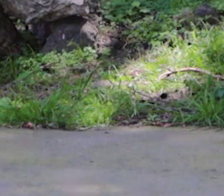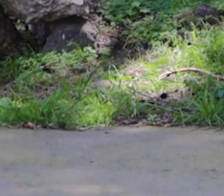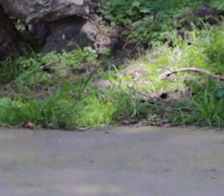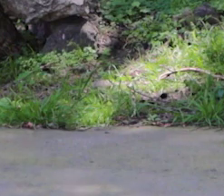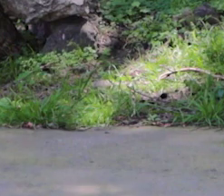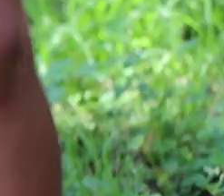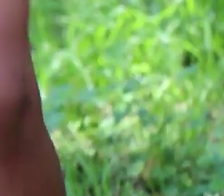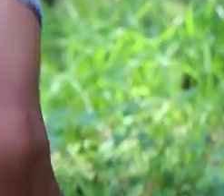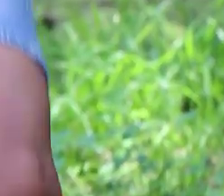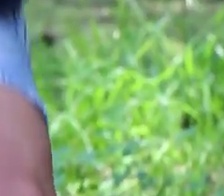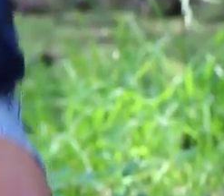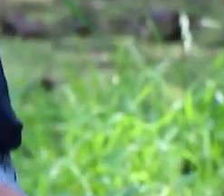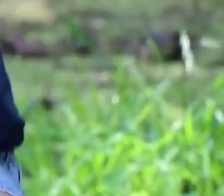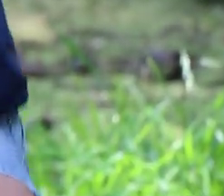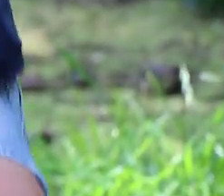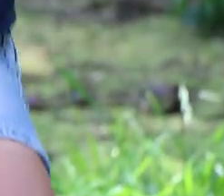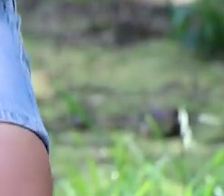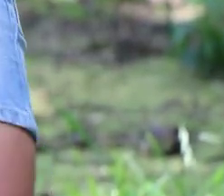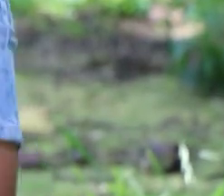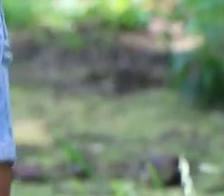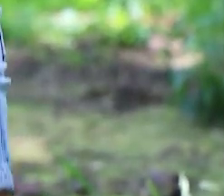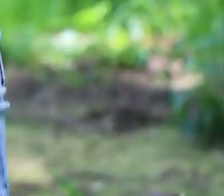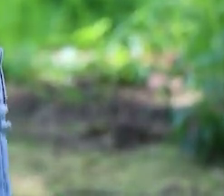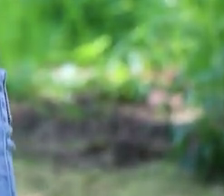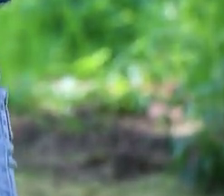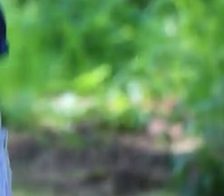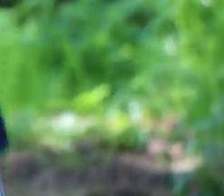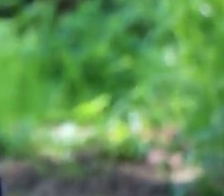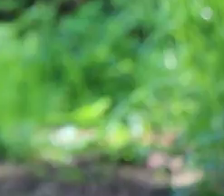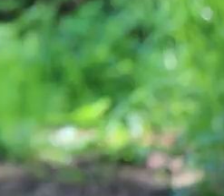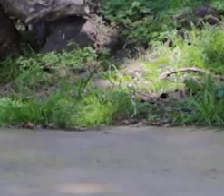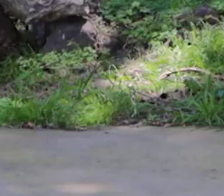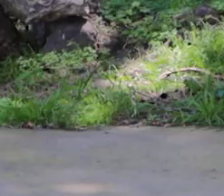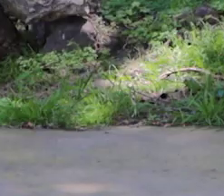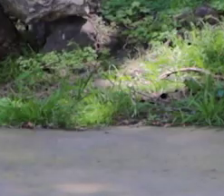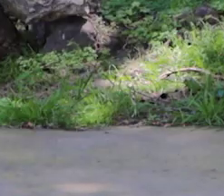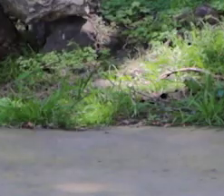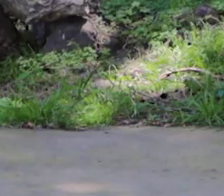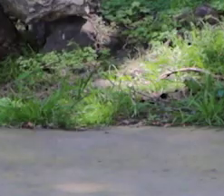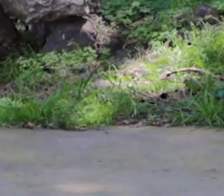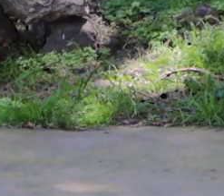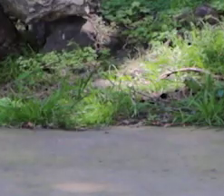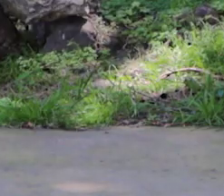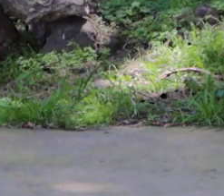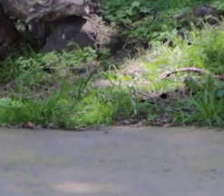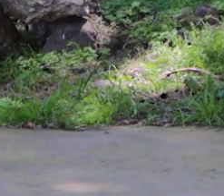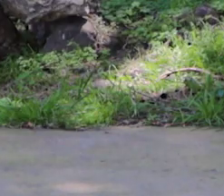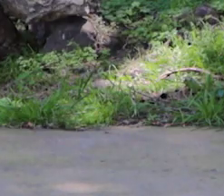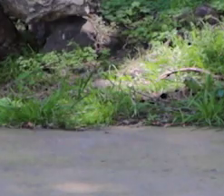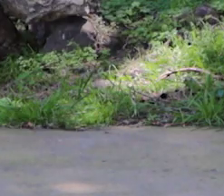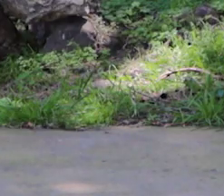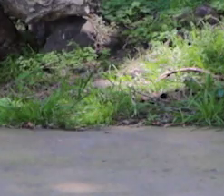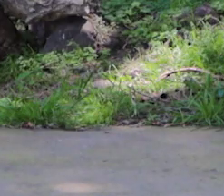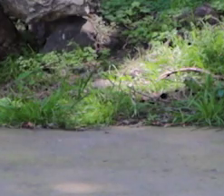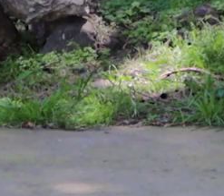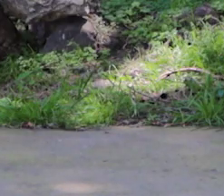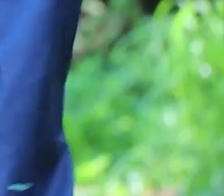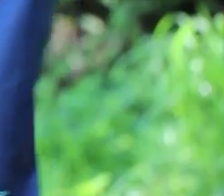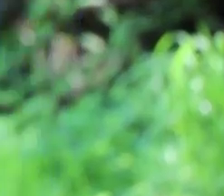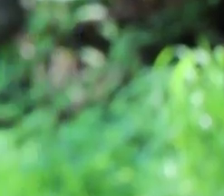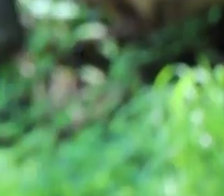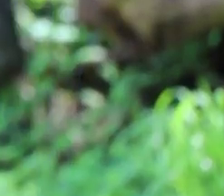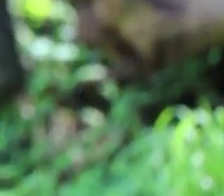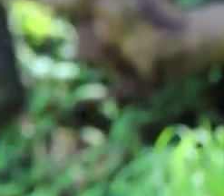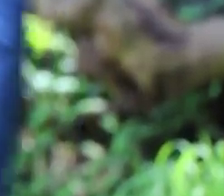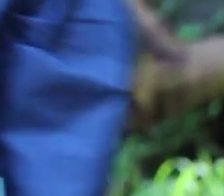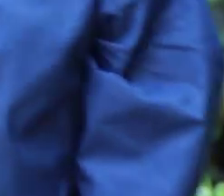Respira. Bien. Una más. Bien. Descansamos. Movemos nuestros